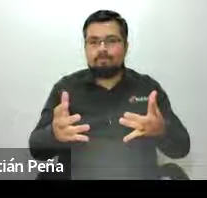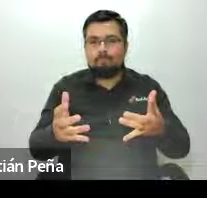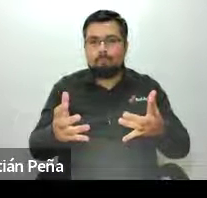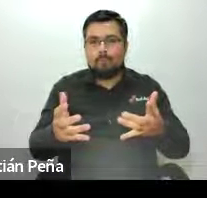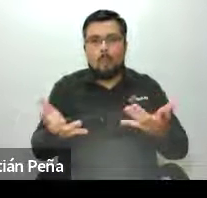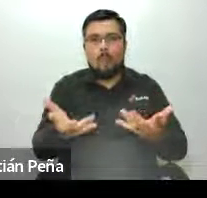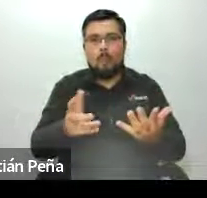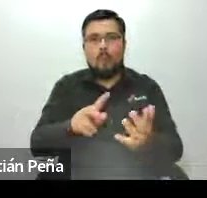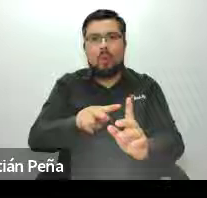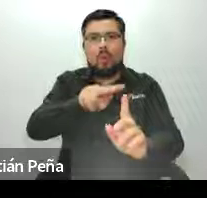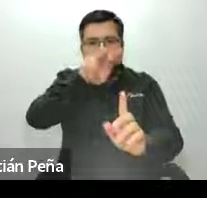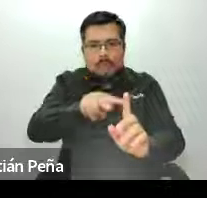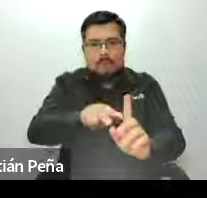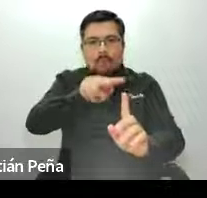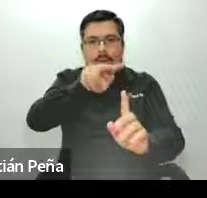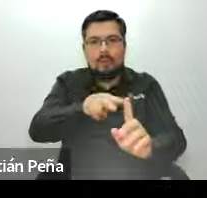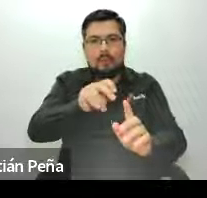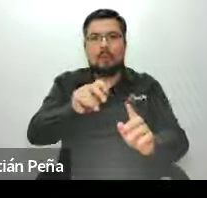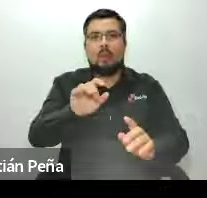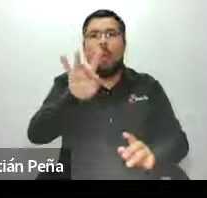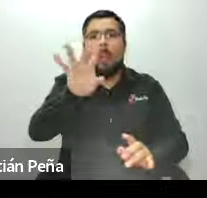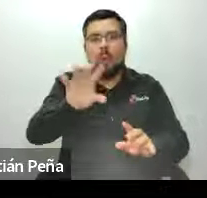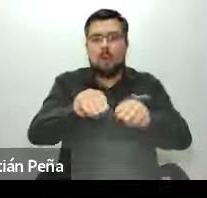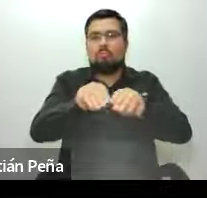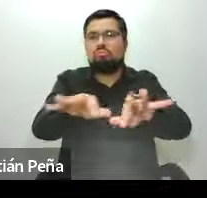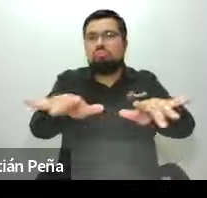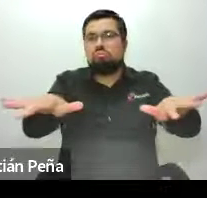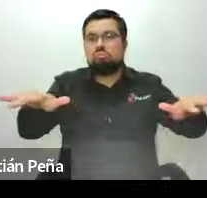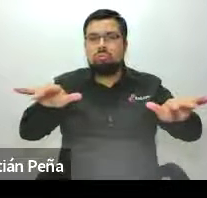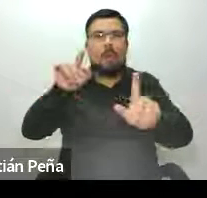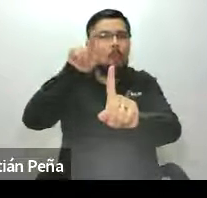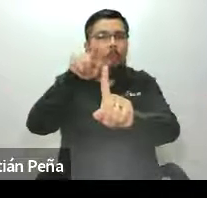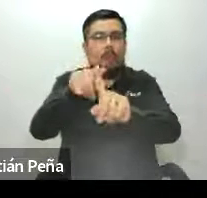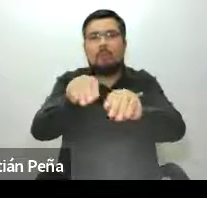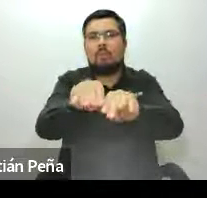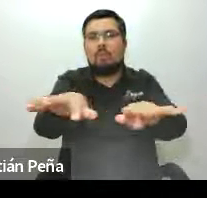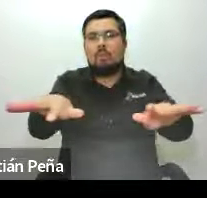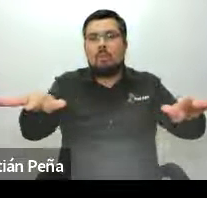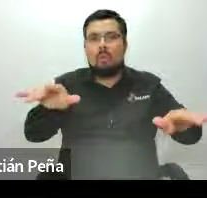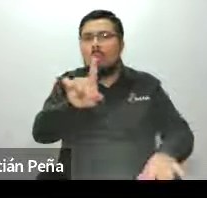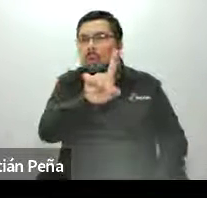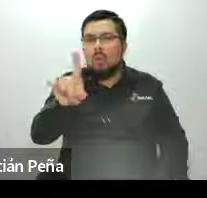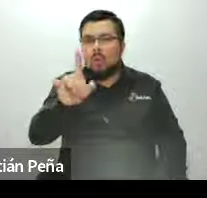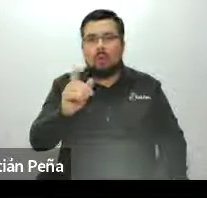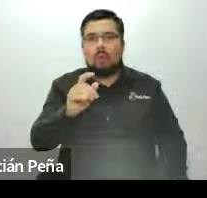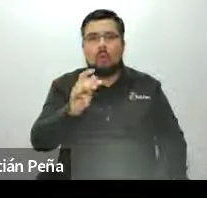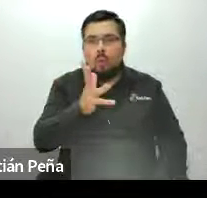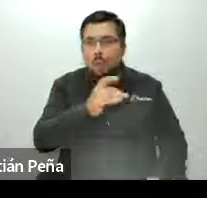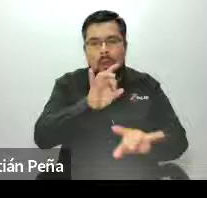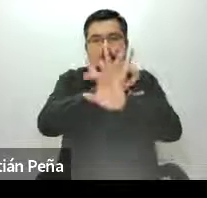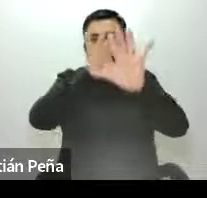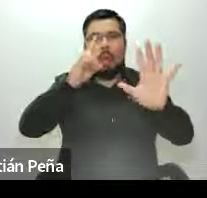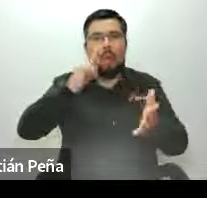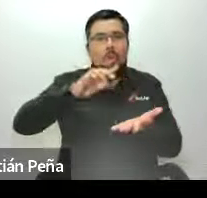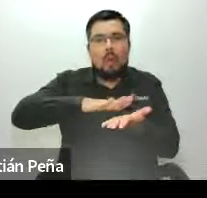¿no? Como que se mirara solo los objetivos sin tener claridad de los fundamentos teóricos que hay detrás.